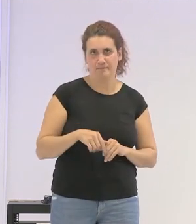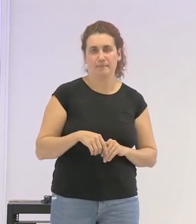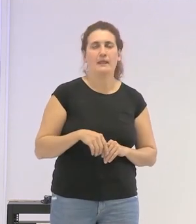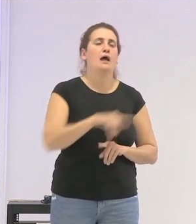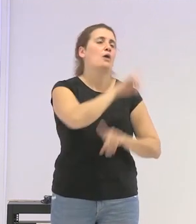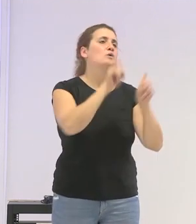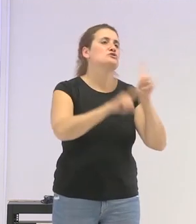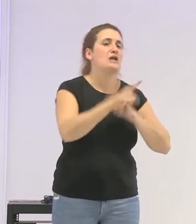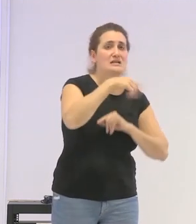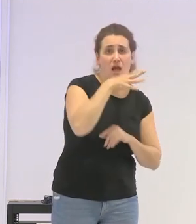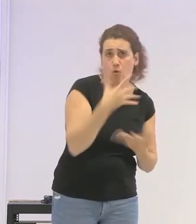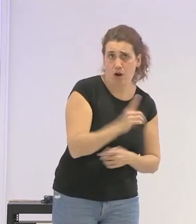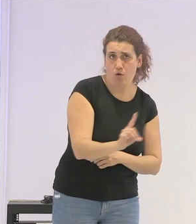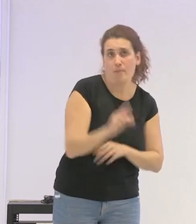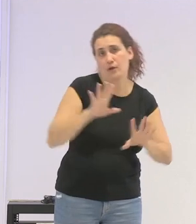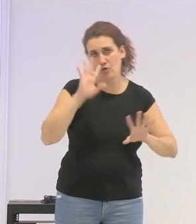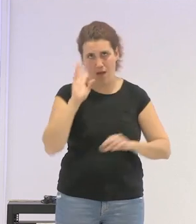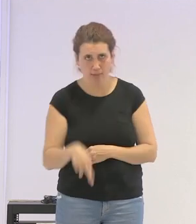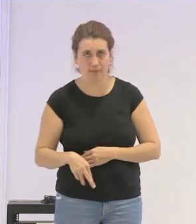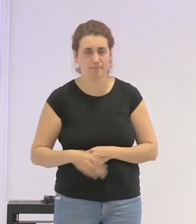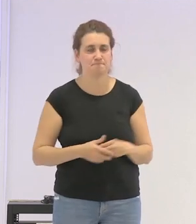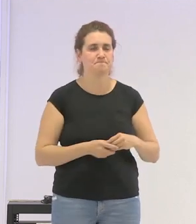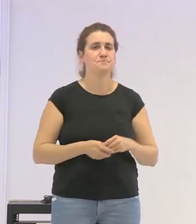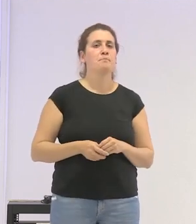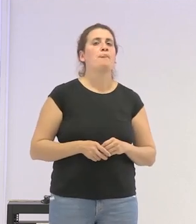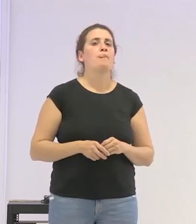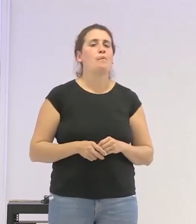cuestionarlas. En cualquier caso,